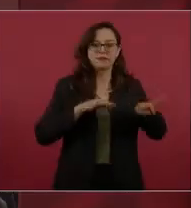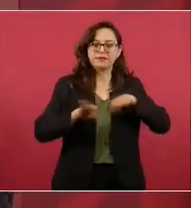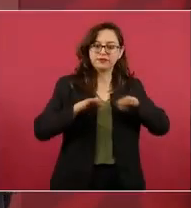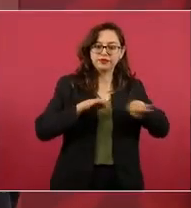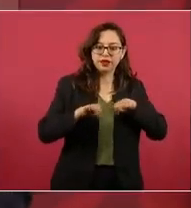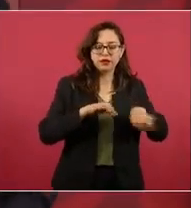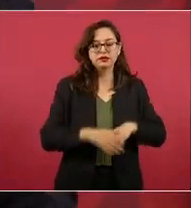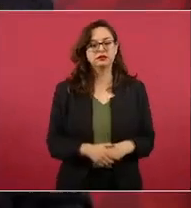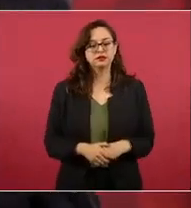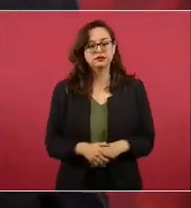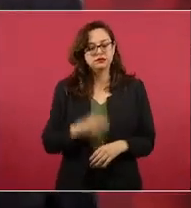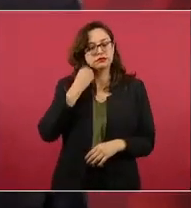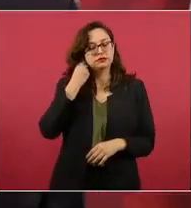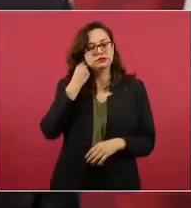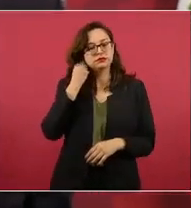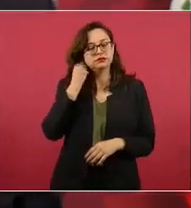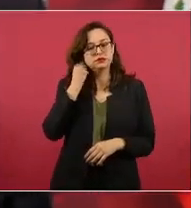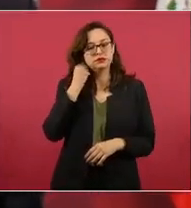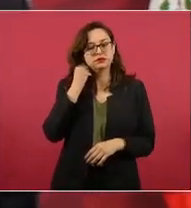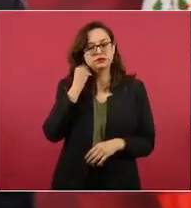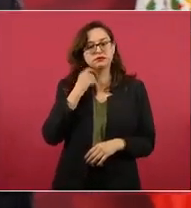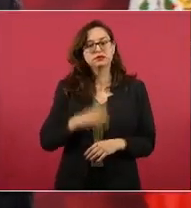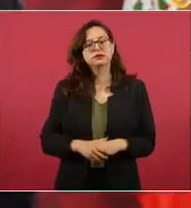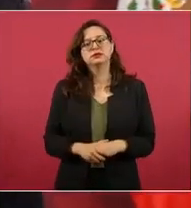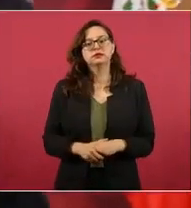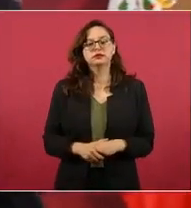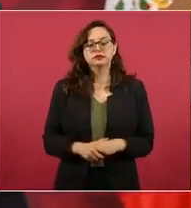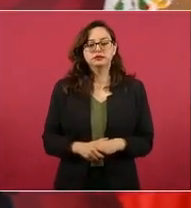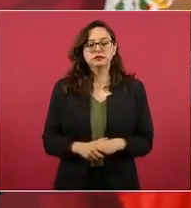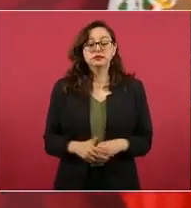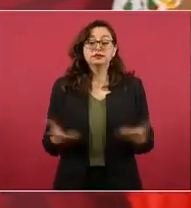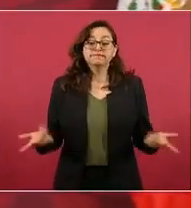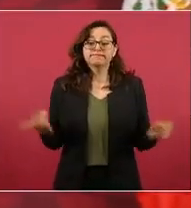van a dar? Que van a dar el grito en el cielo,